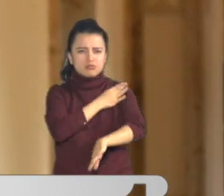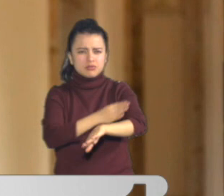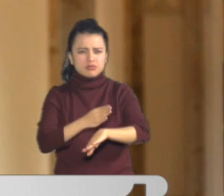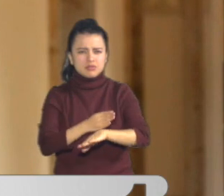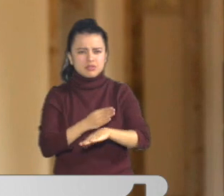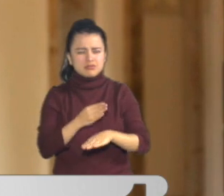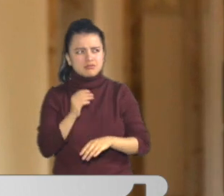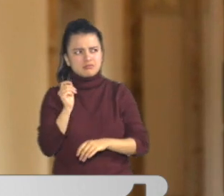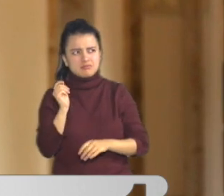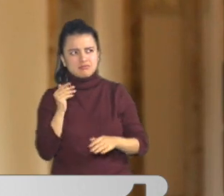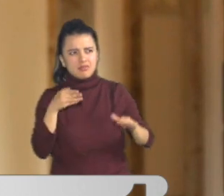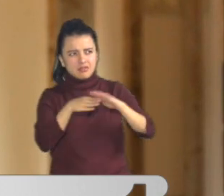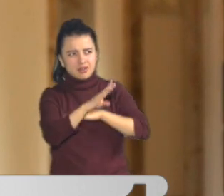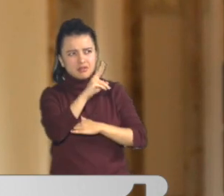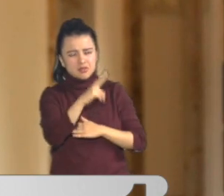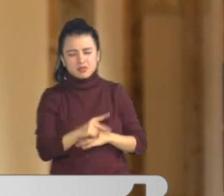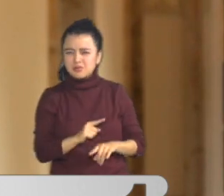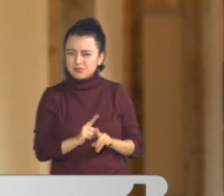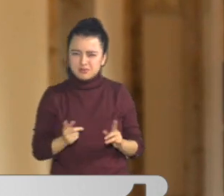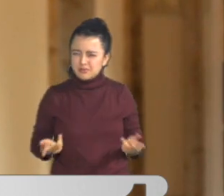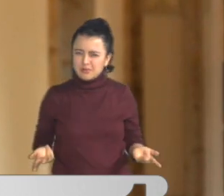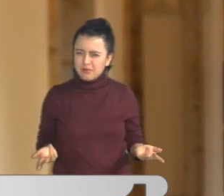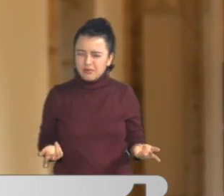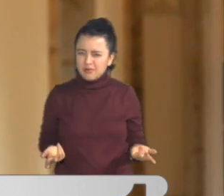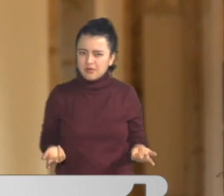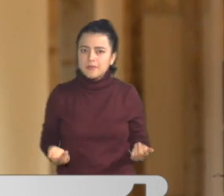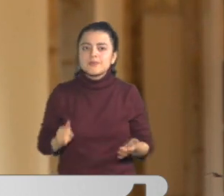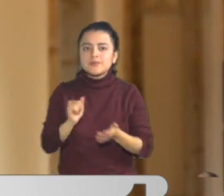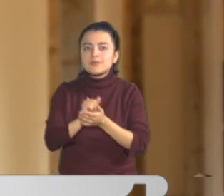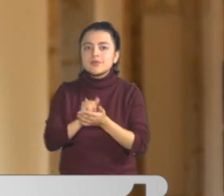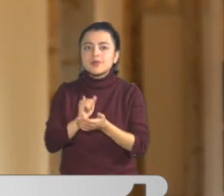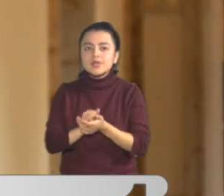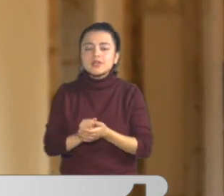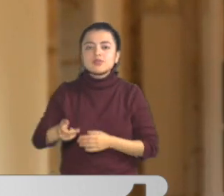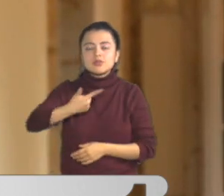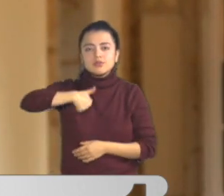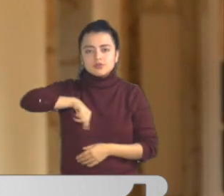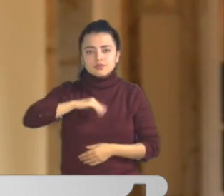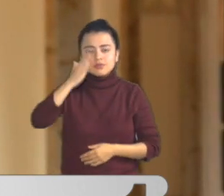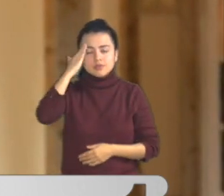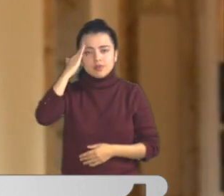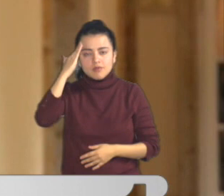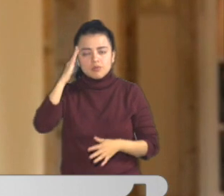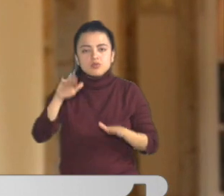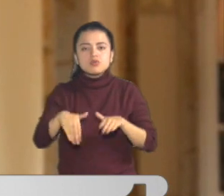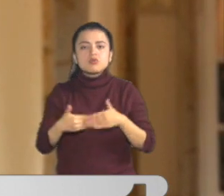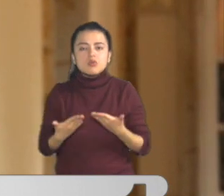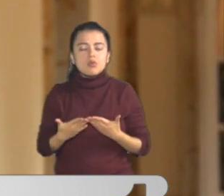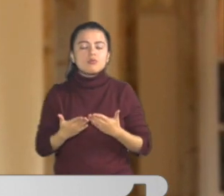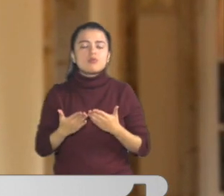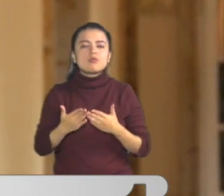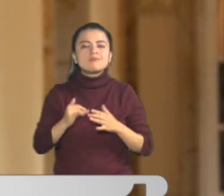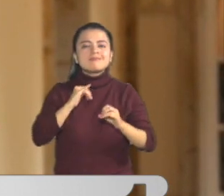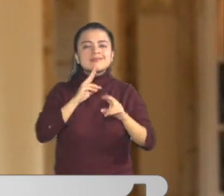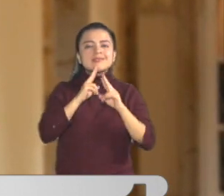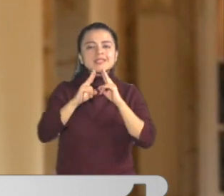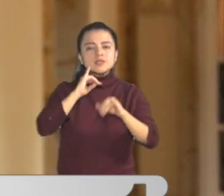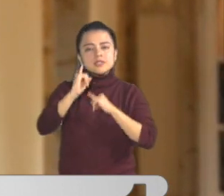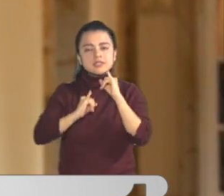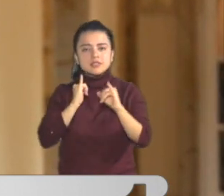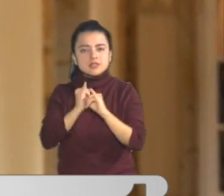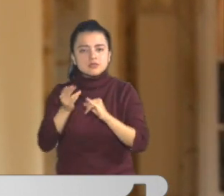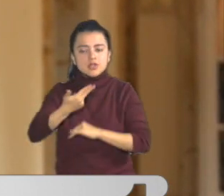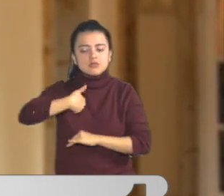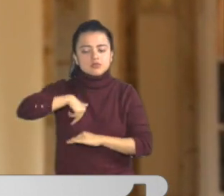no solamente este nuevo gobierno que llega, sino toda la comunidad internacional que ha estado comprometida con el proceso, va a ser garante de